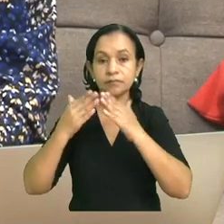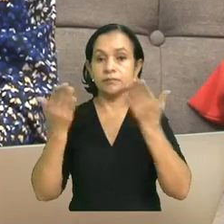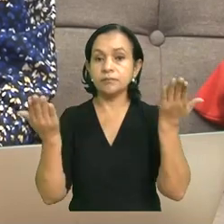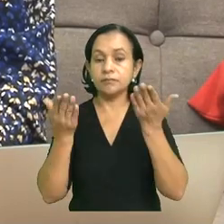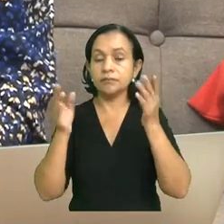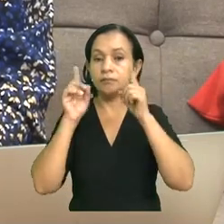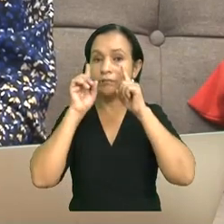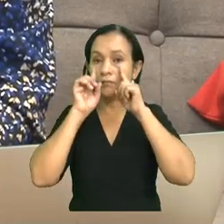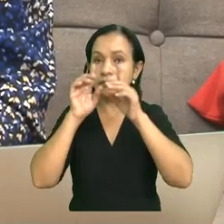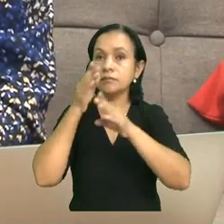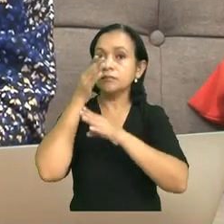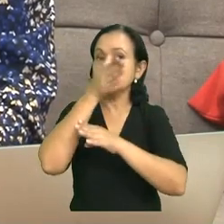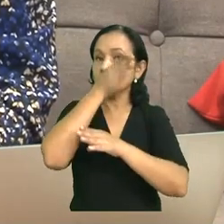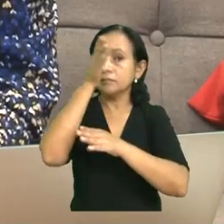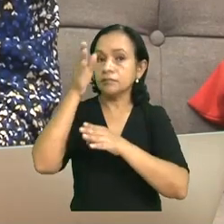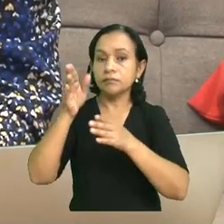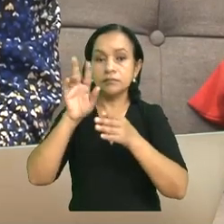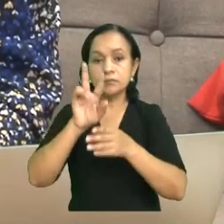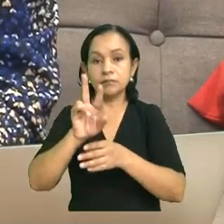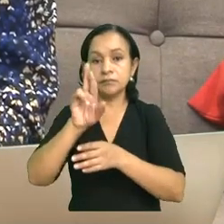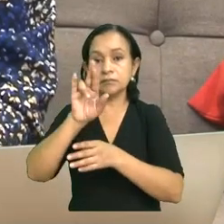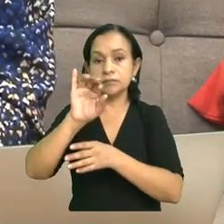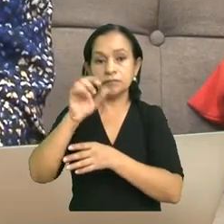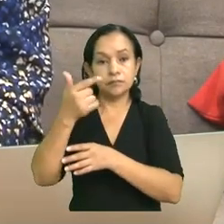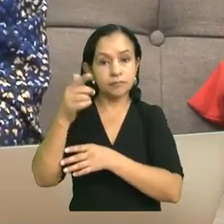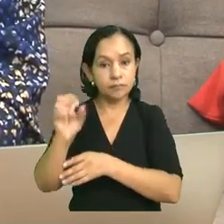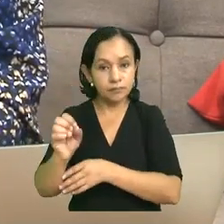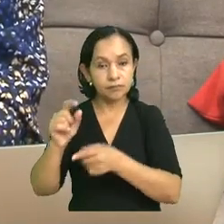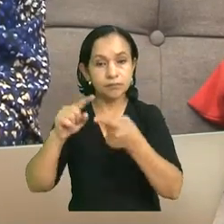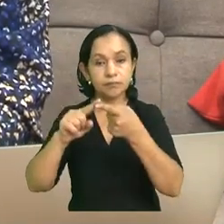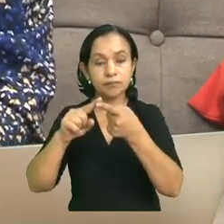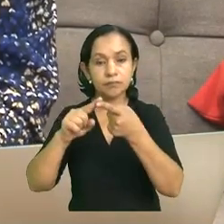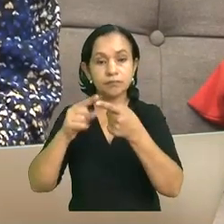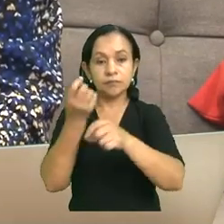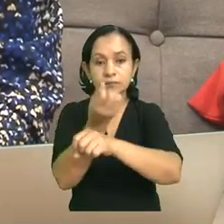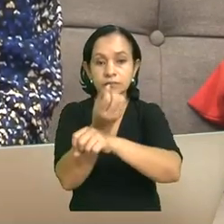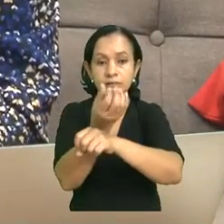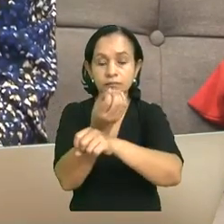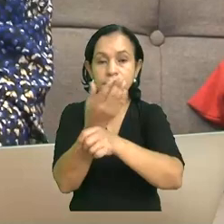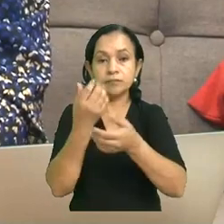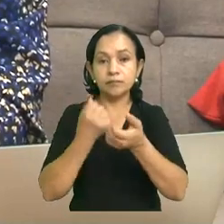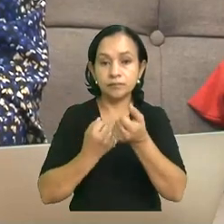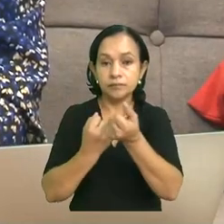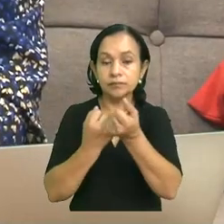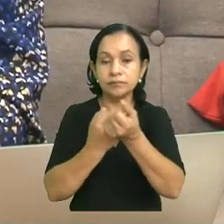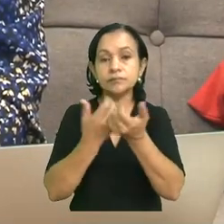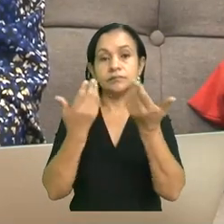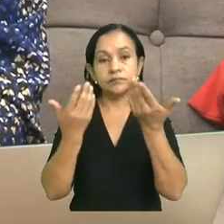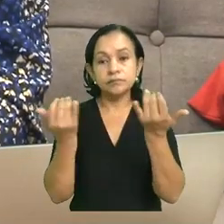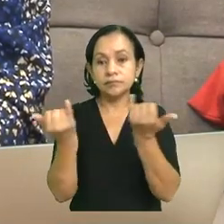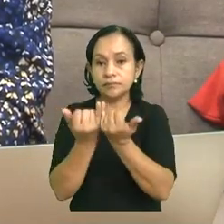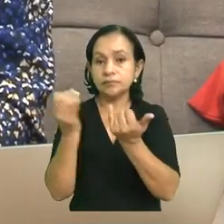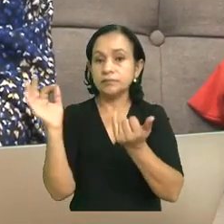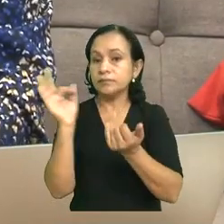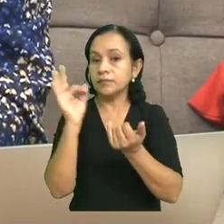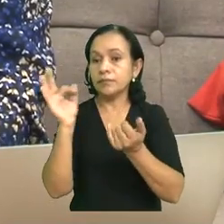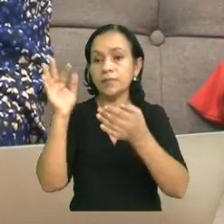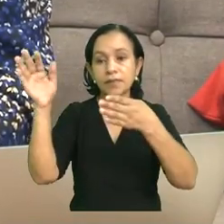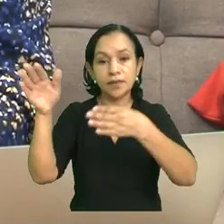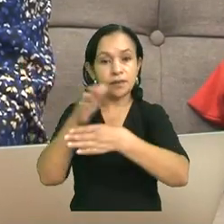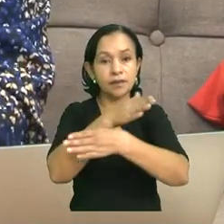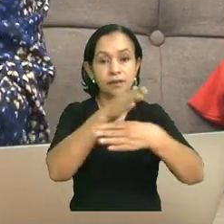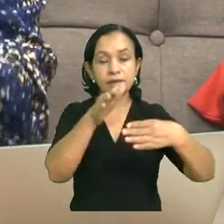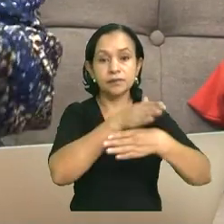riesgo, todas las unidades ambientales que tenemos en cada una de las alcaldías municipales, pero también de los